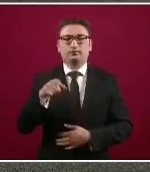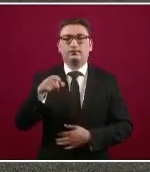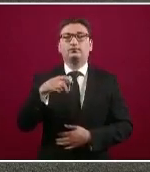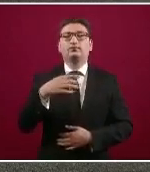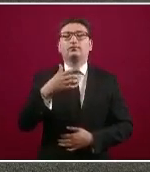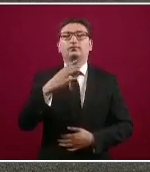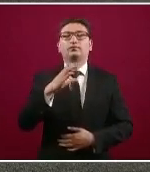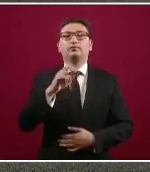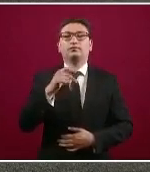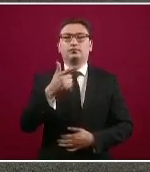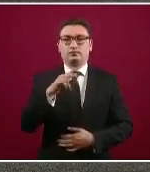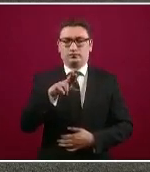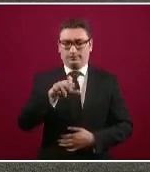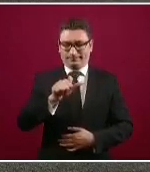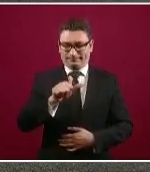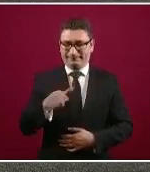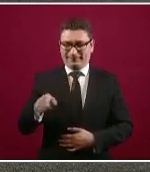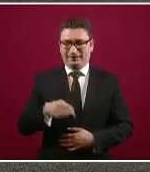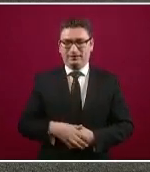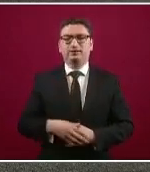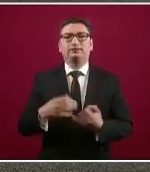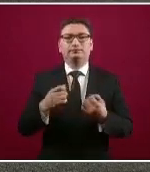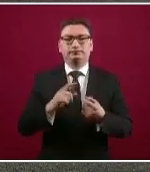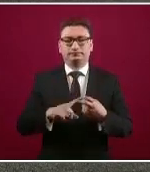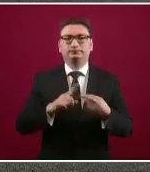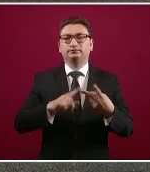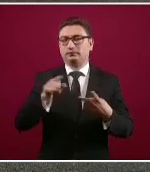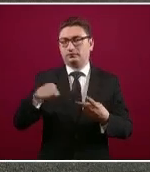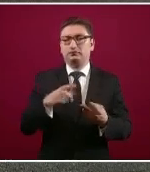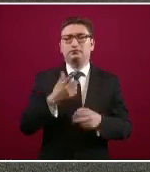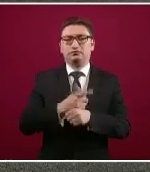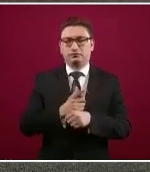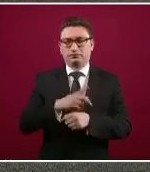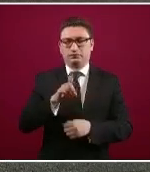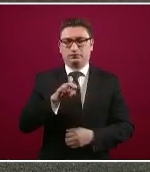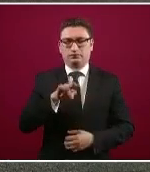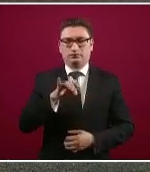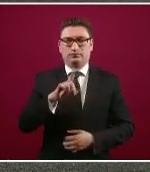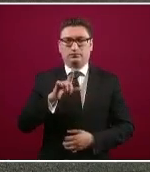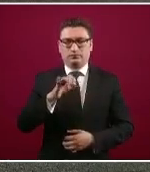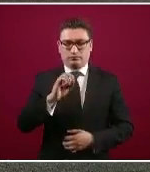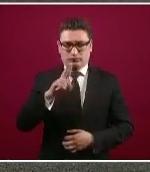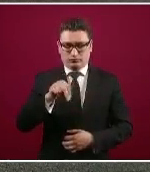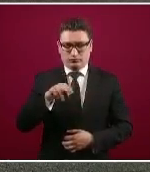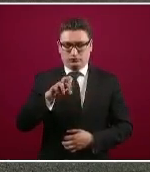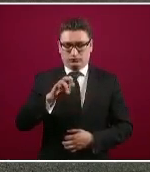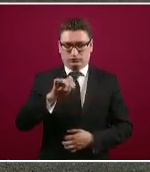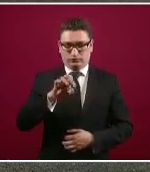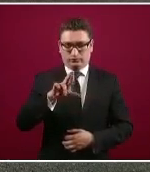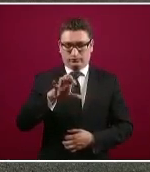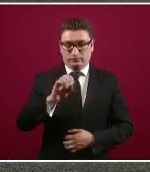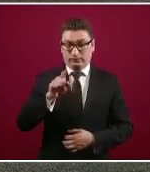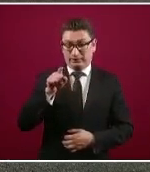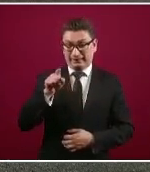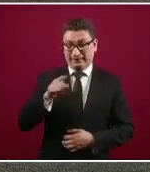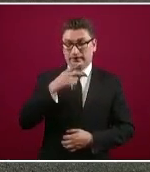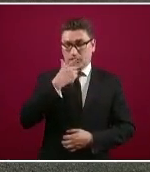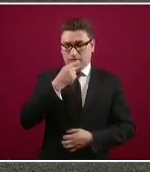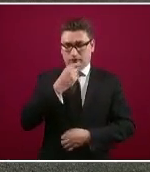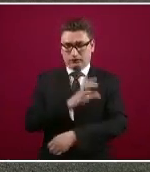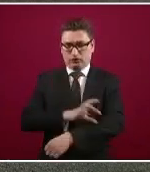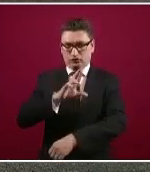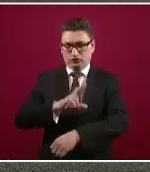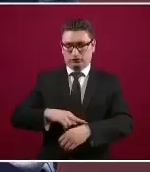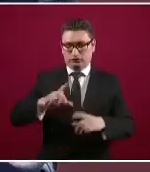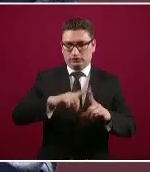y también el licenciado David León Romero, que es el coordinador